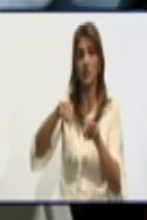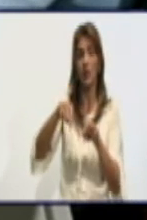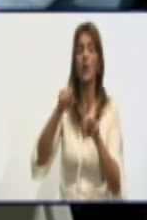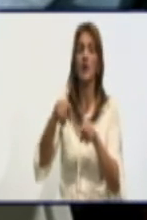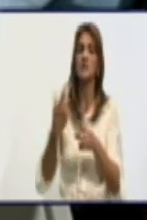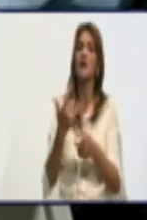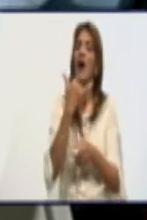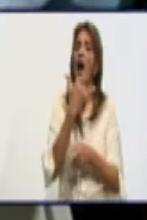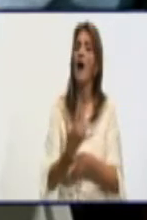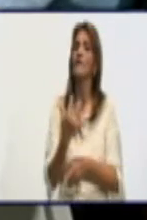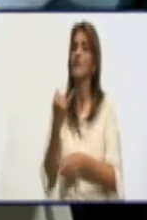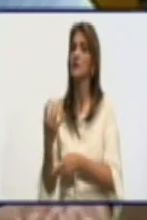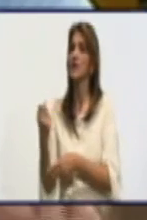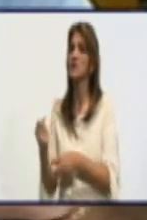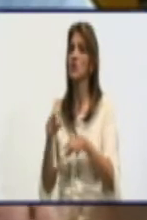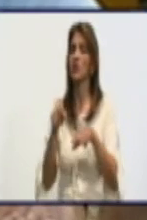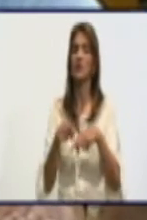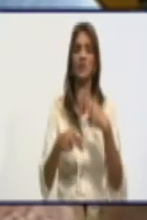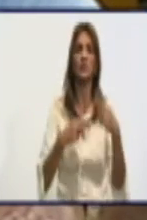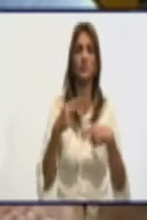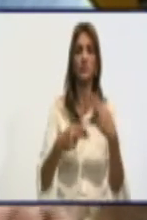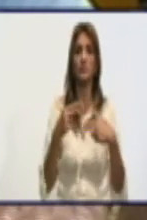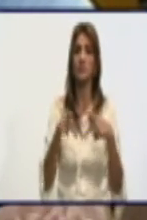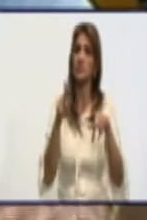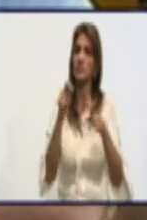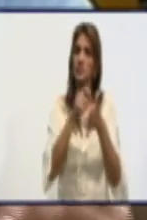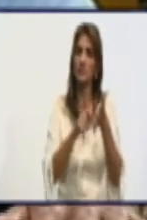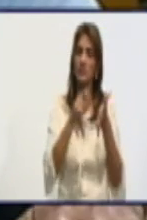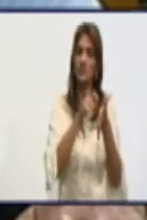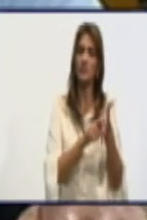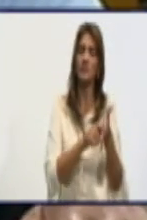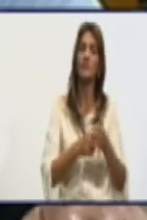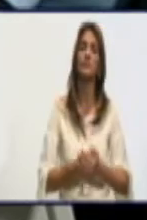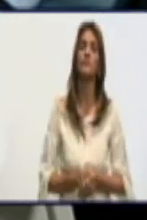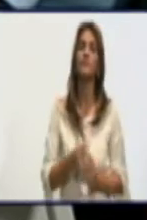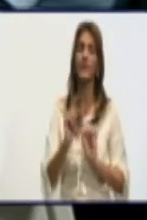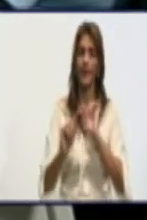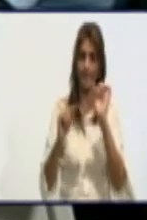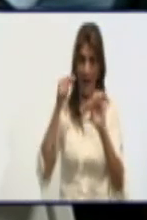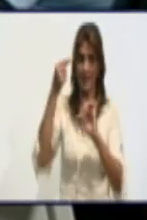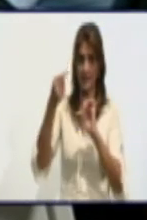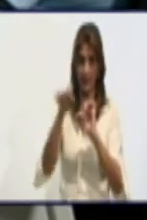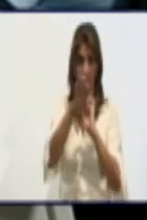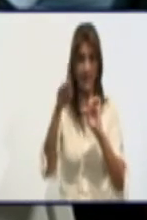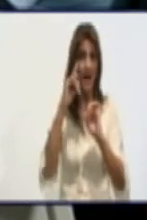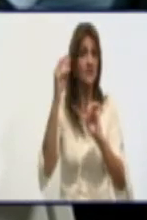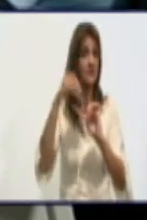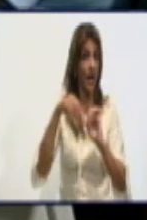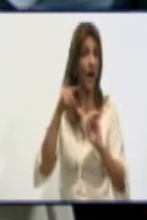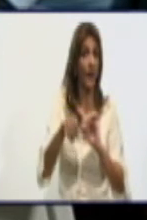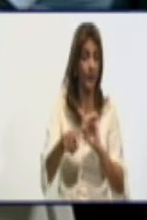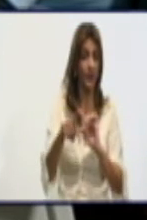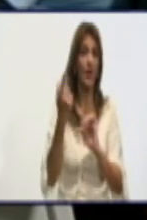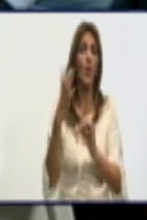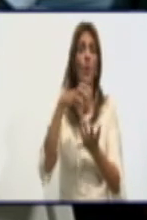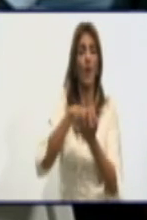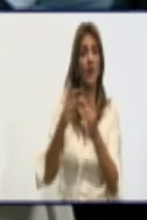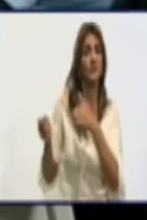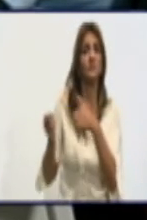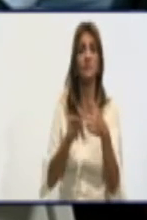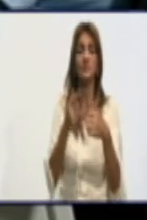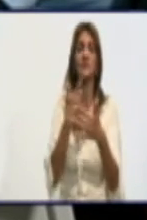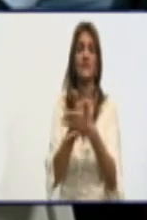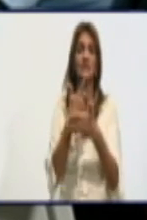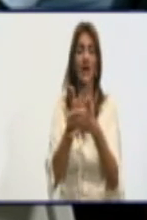tanto voluntarias o involuntarias, que hemos tenido y las que están programadas. O sea, para mañana va a haber una afectación al circuito de allá, a la zona de Charco Redondo.